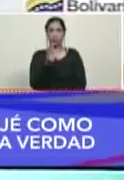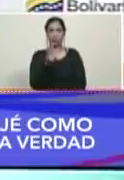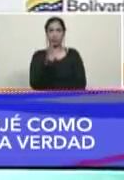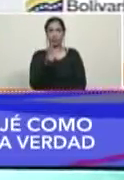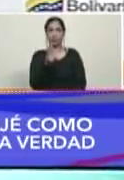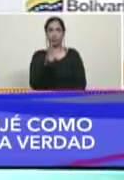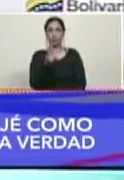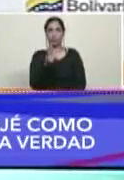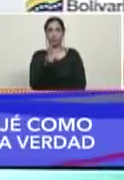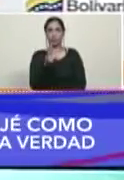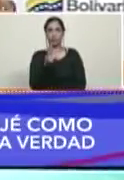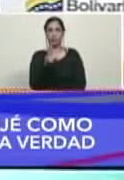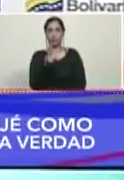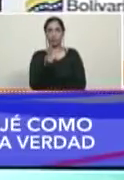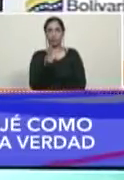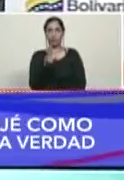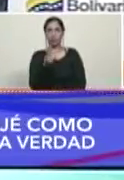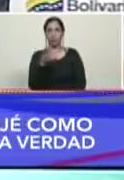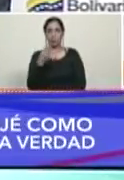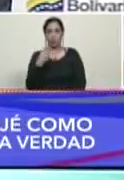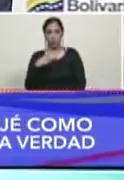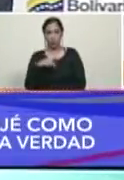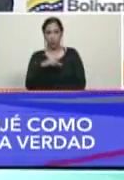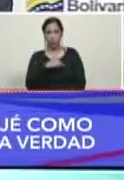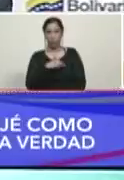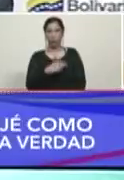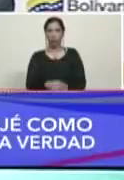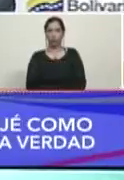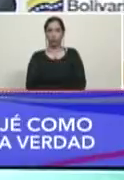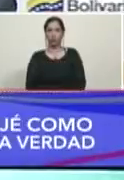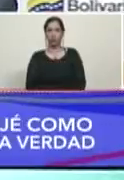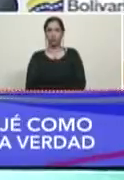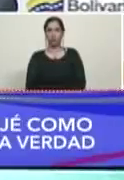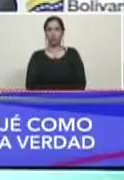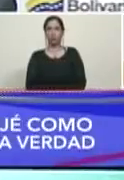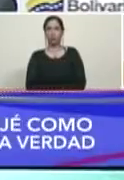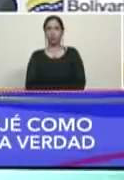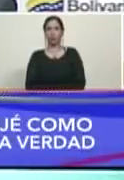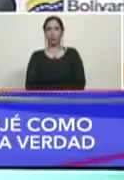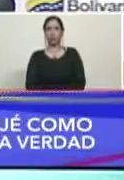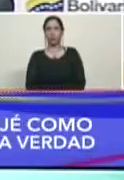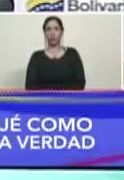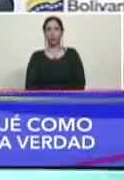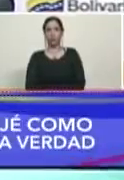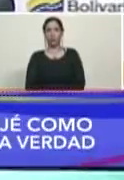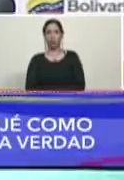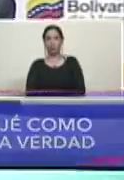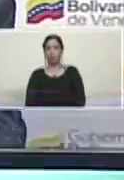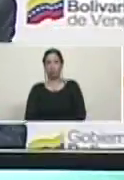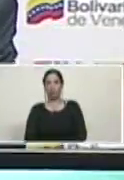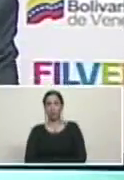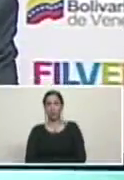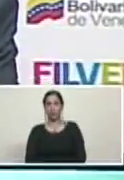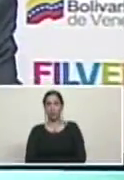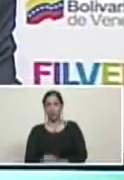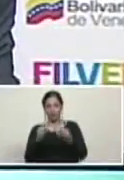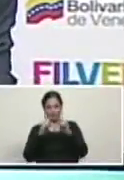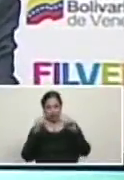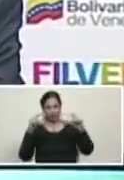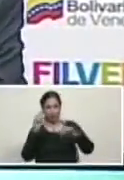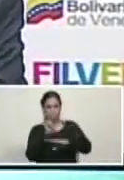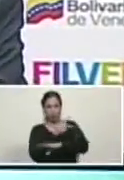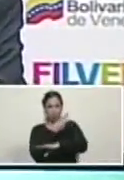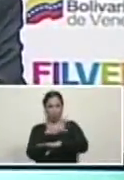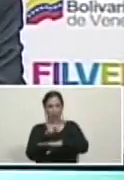porque se ha vuelto un remoquete para nosotros. ¿Cómo es que llaman eso? Un estribillo. Remoquete, estribillo, un